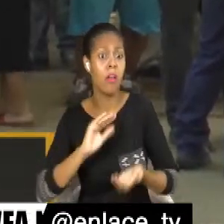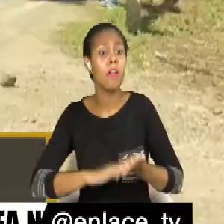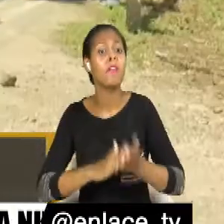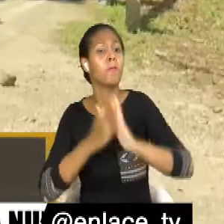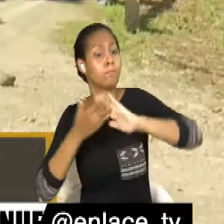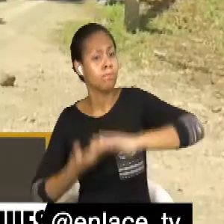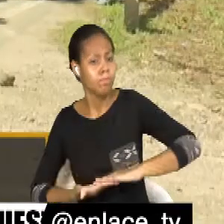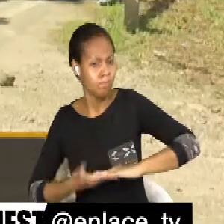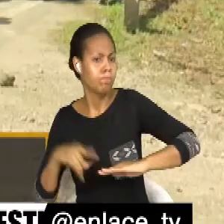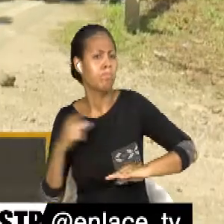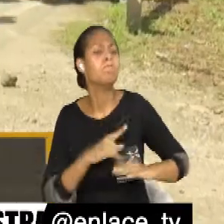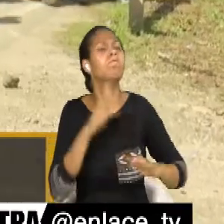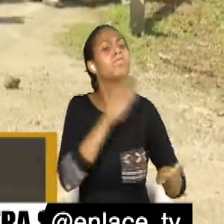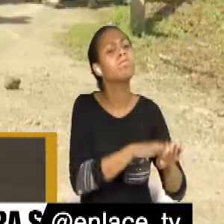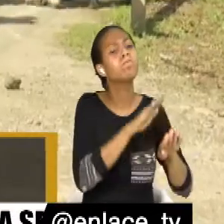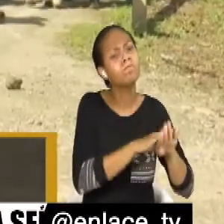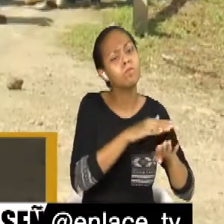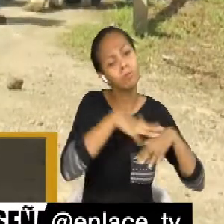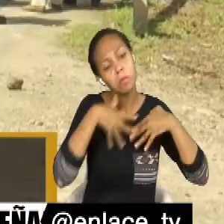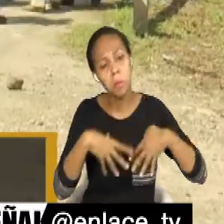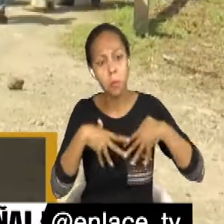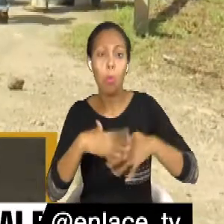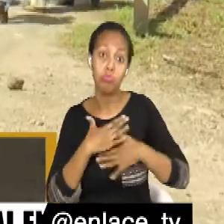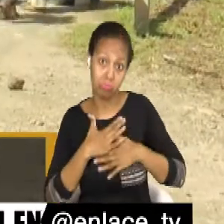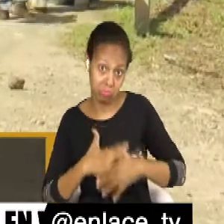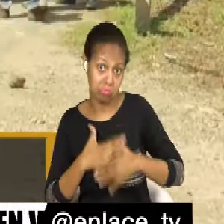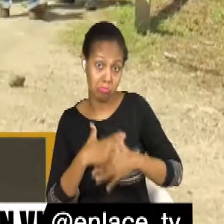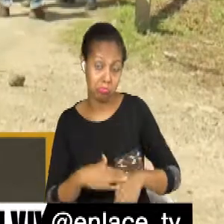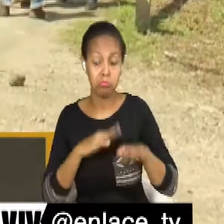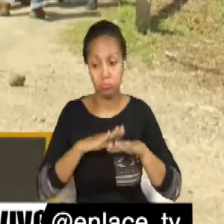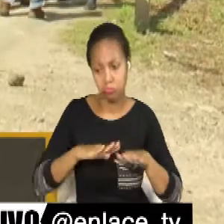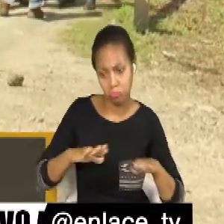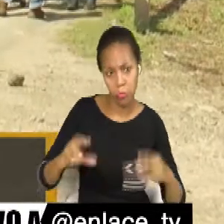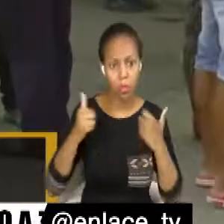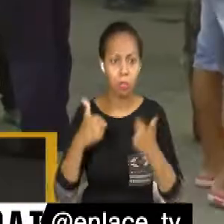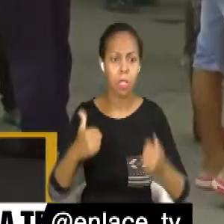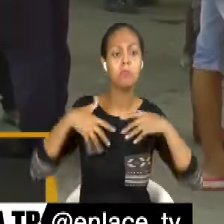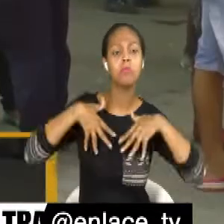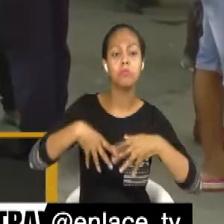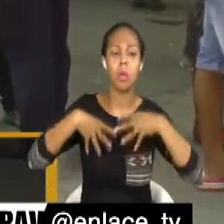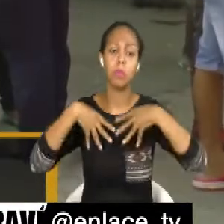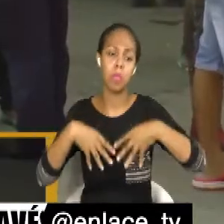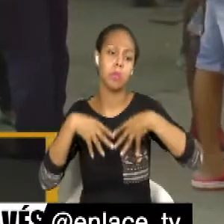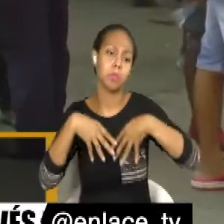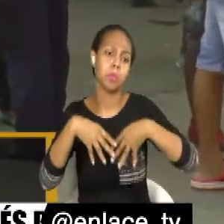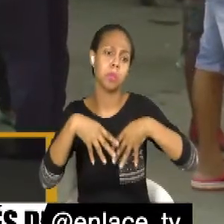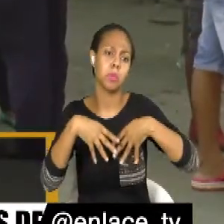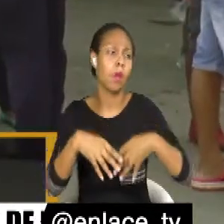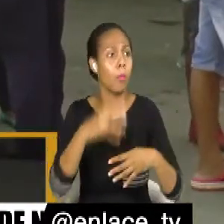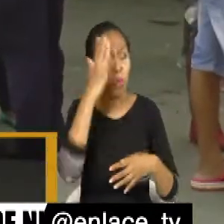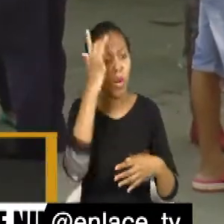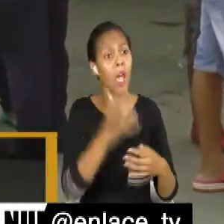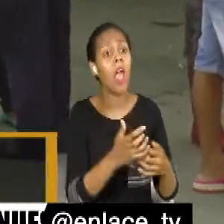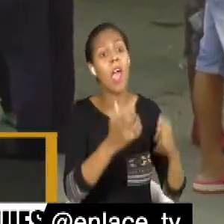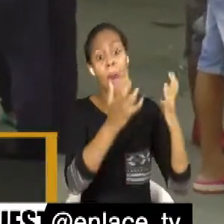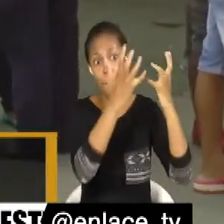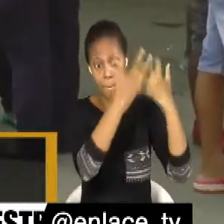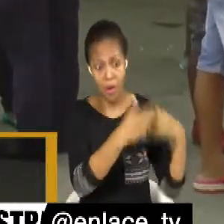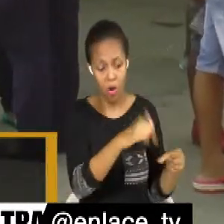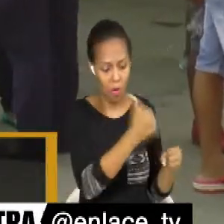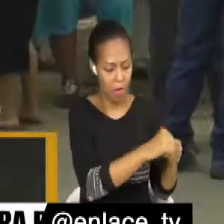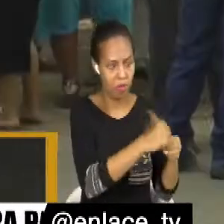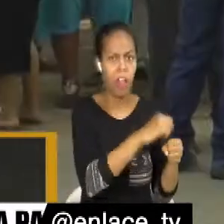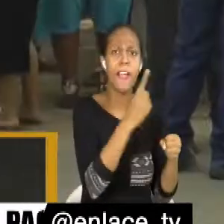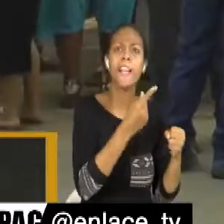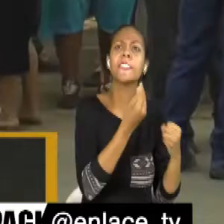haciendo marchas pacíficas, porque Ecopetrol ha venido trayendo empresas de otras partes, empresas que no cumplen con